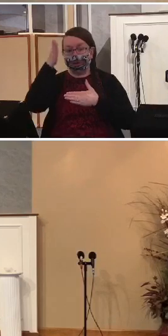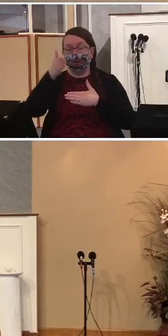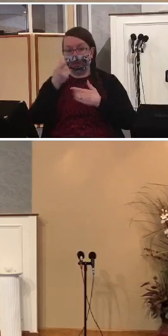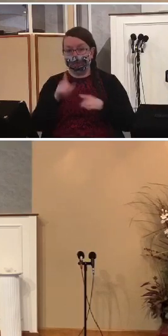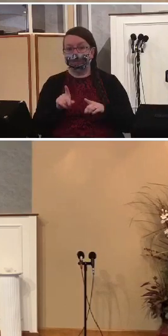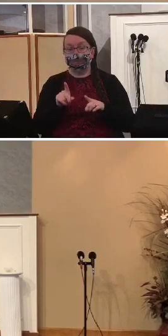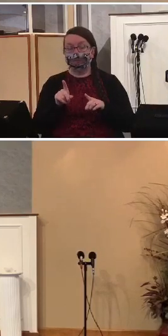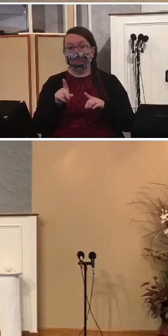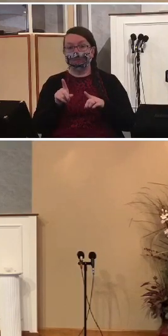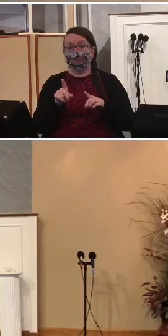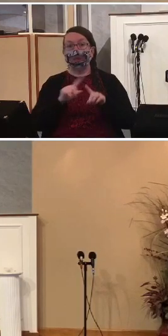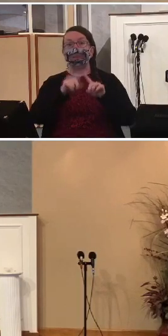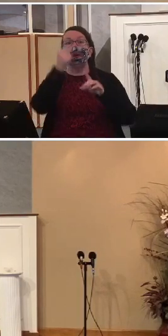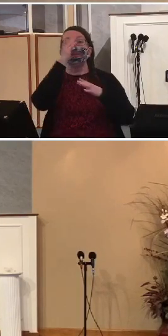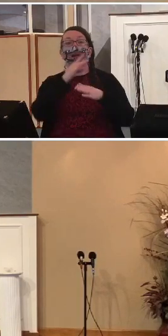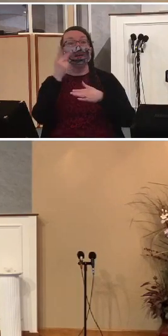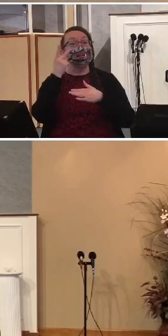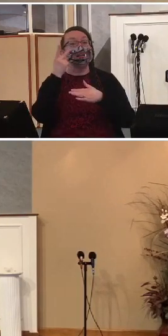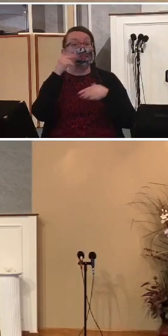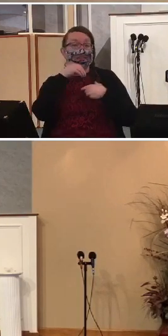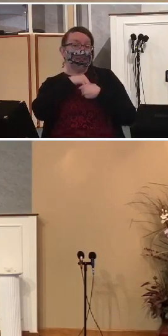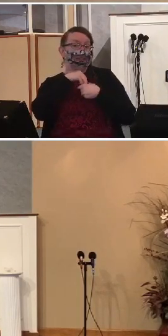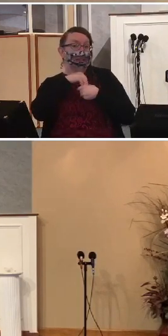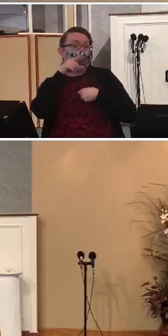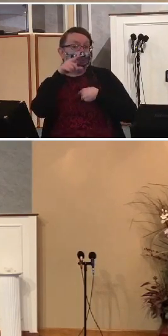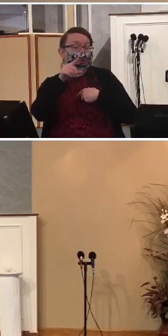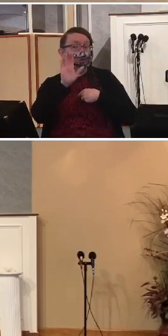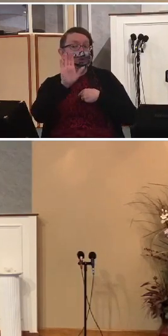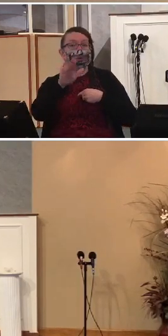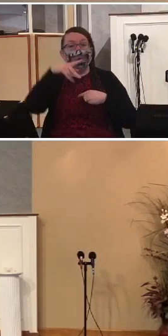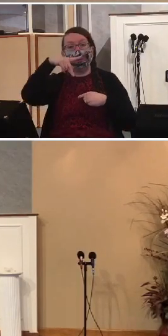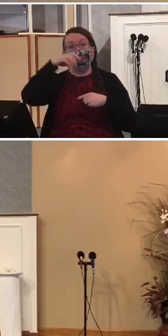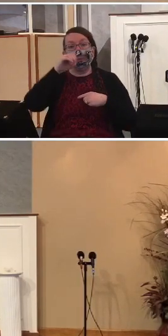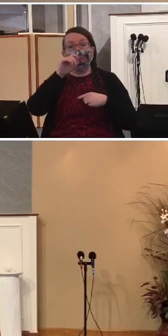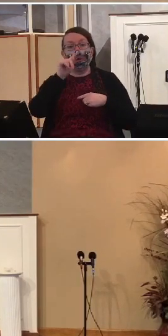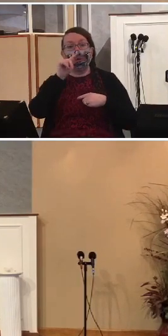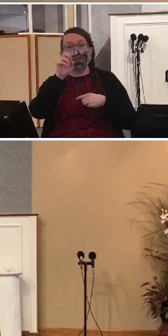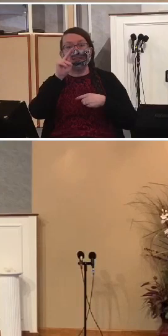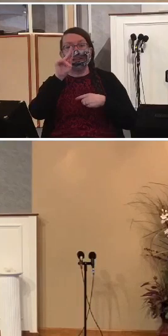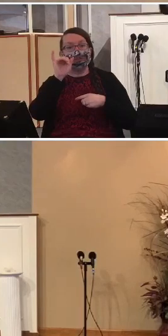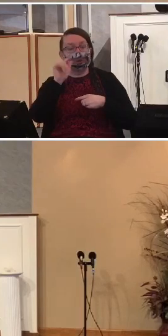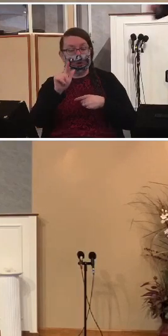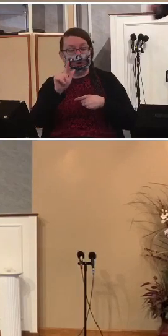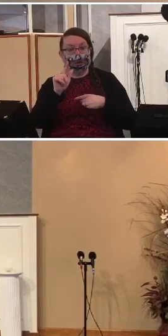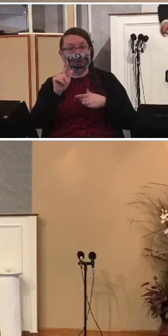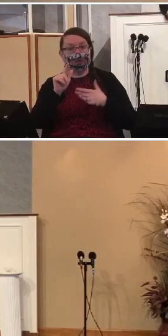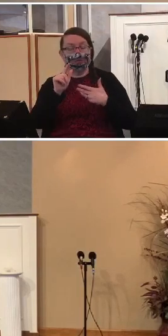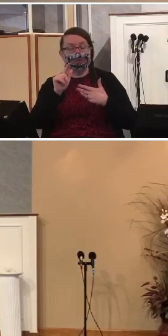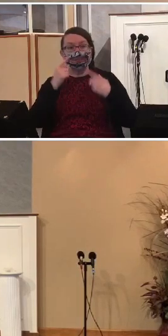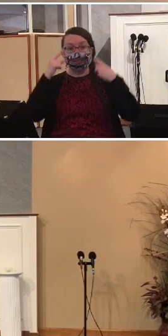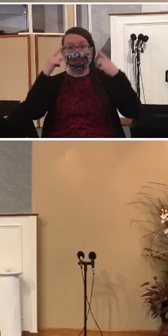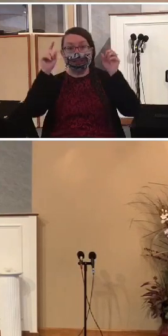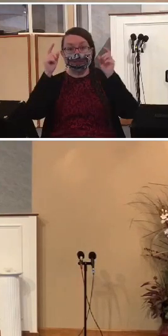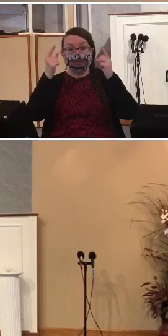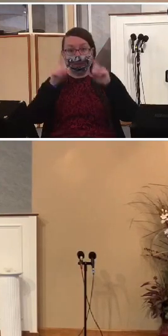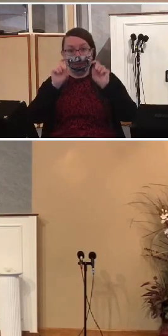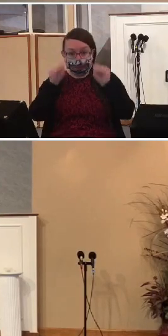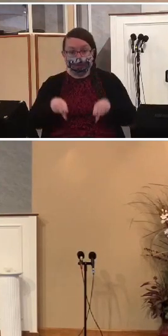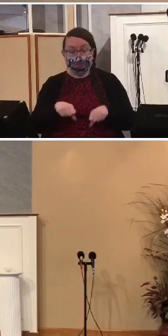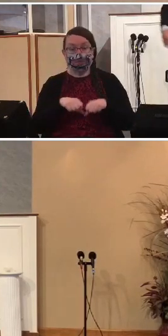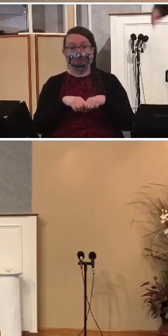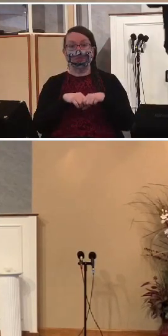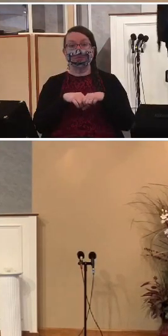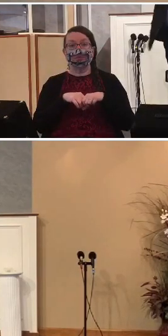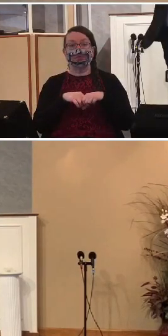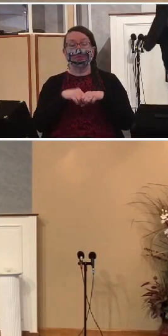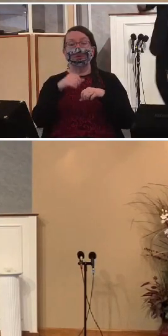otra vez, pero Dios vio en ti el potencial para cambiar tu mundo. No hay diferencia de cuando Él